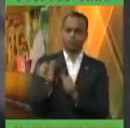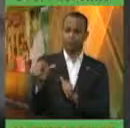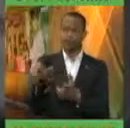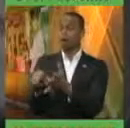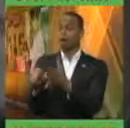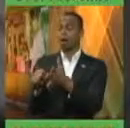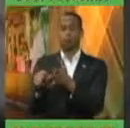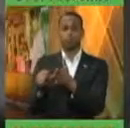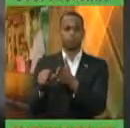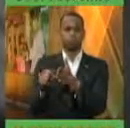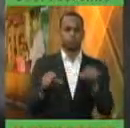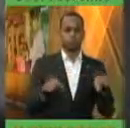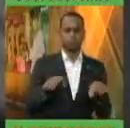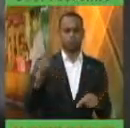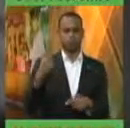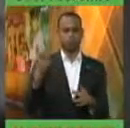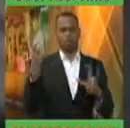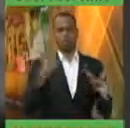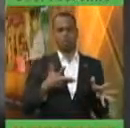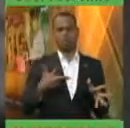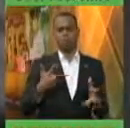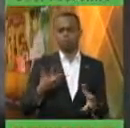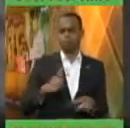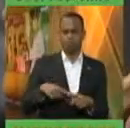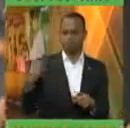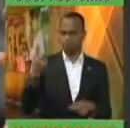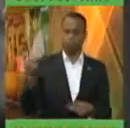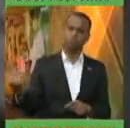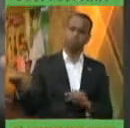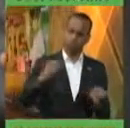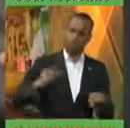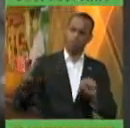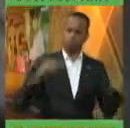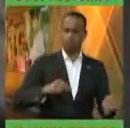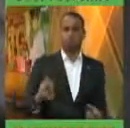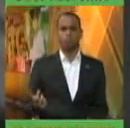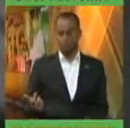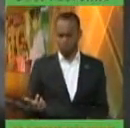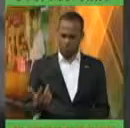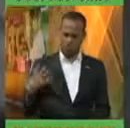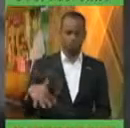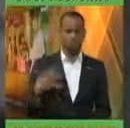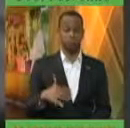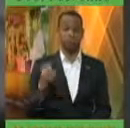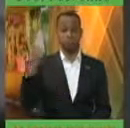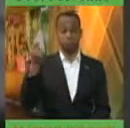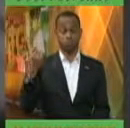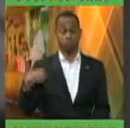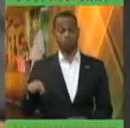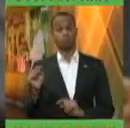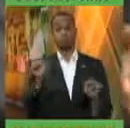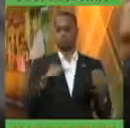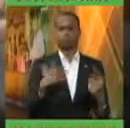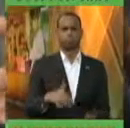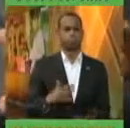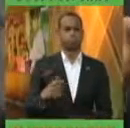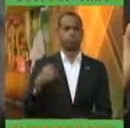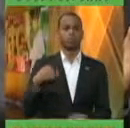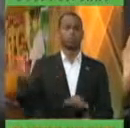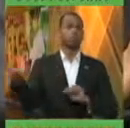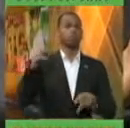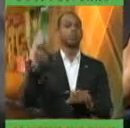hemos sido olvidado siempre incluso nosotros nos metimos en esa zona y ellos estaban sorprendidos porque dice aquí nada más